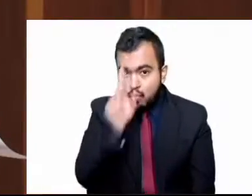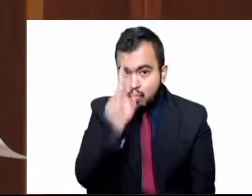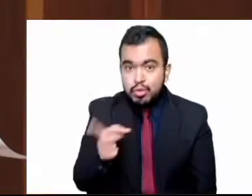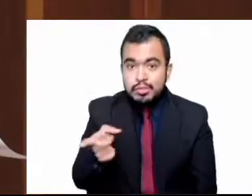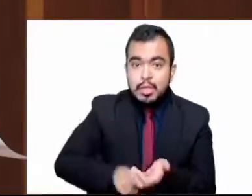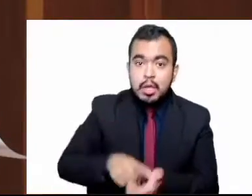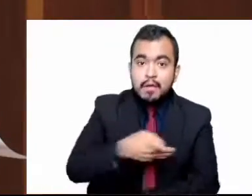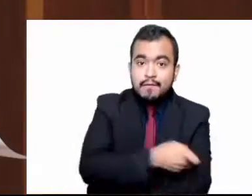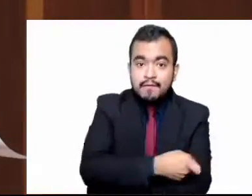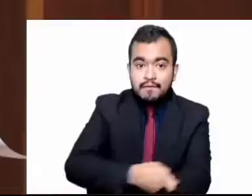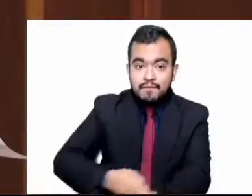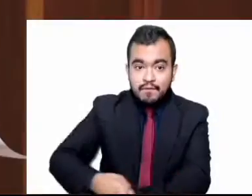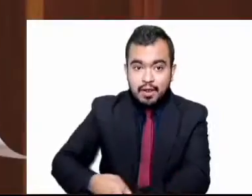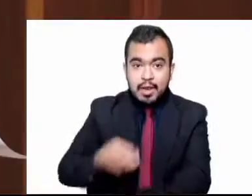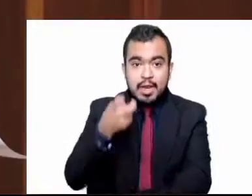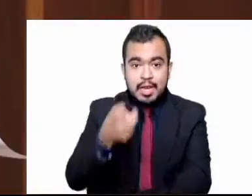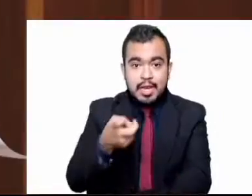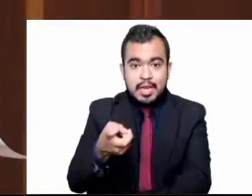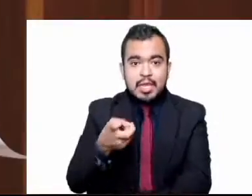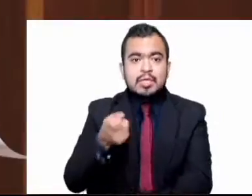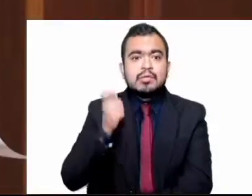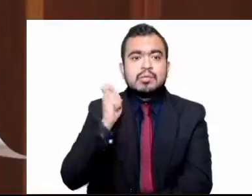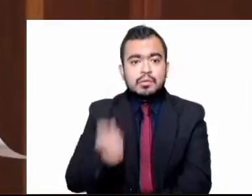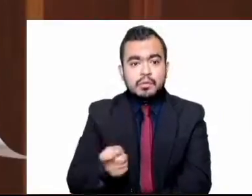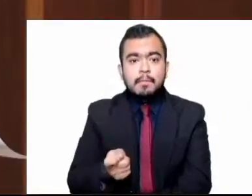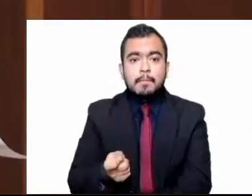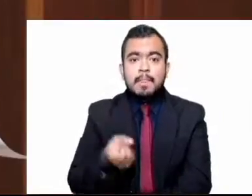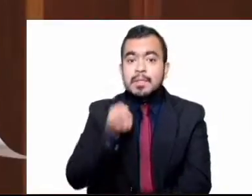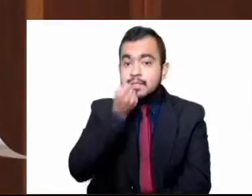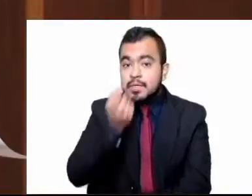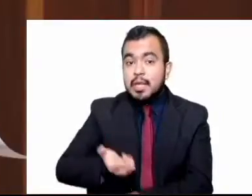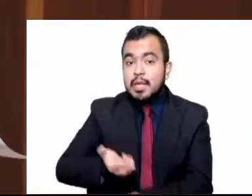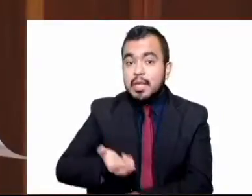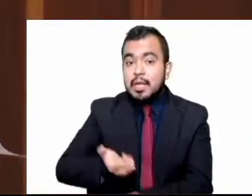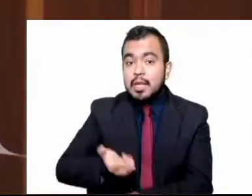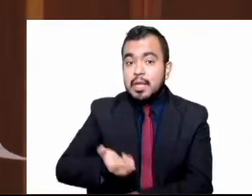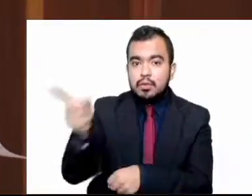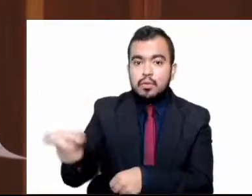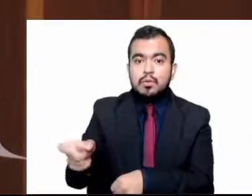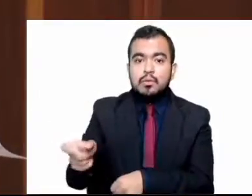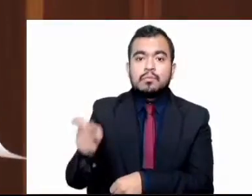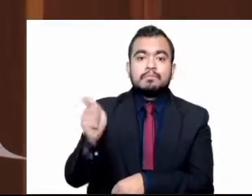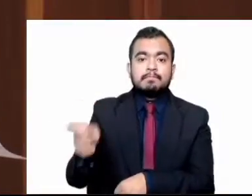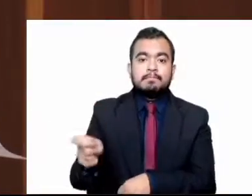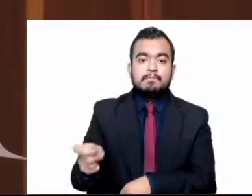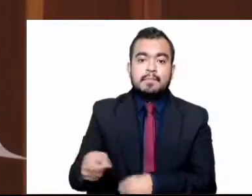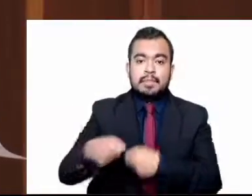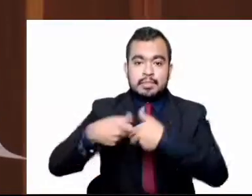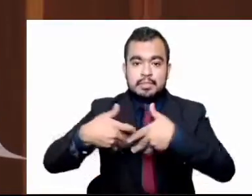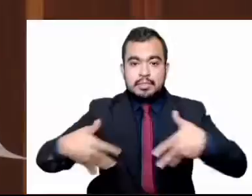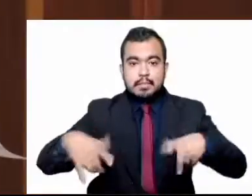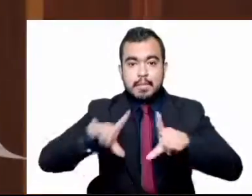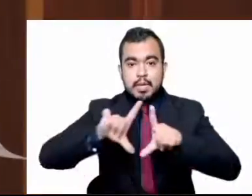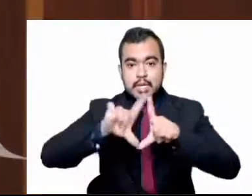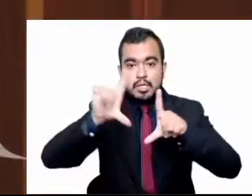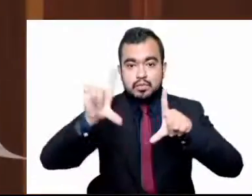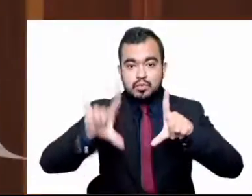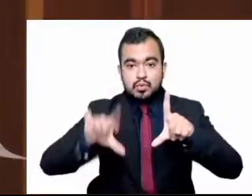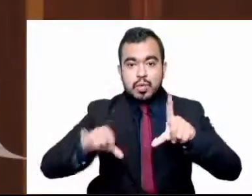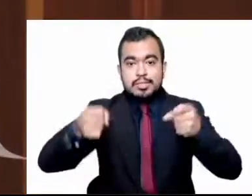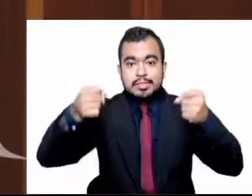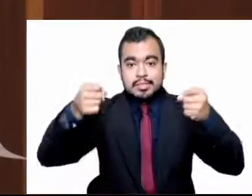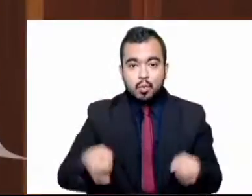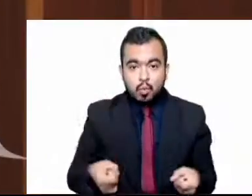por el Secretariado Ejecutivo del Sistema Nacional de Seguridad Pública. Posteriormente, el día 19 de agosto